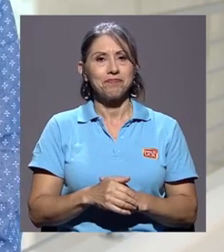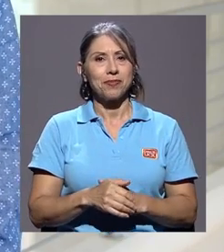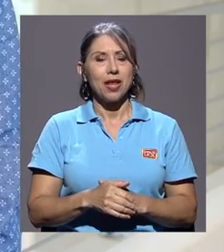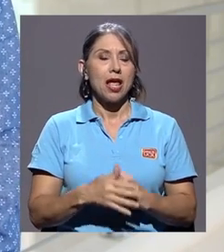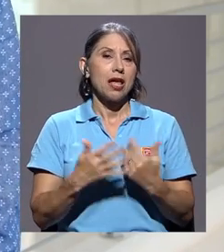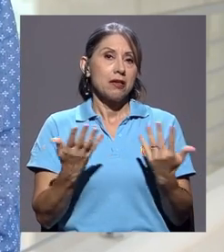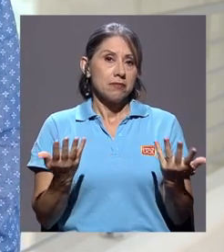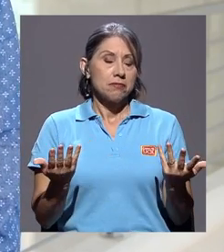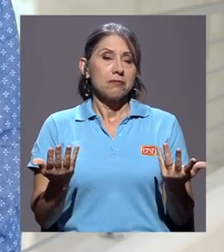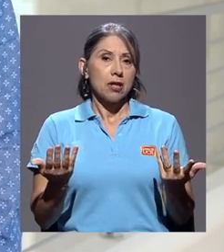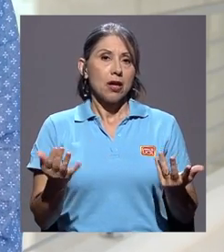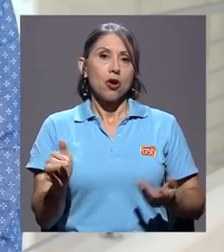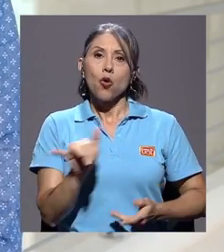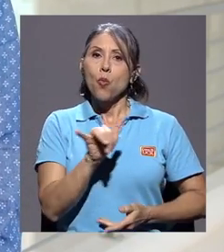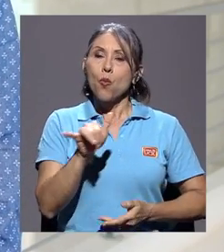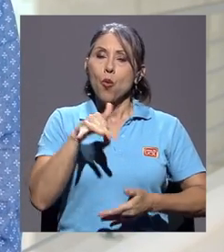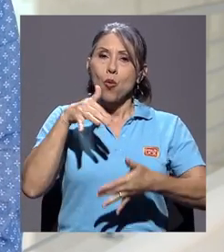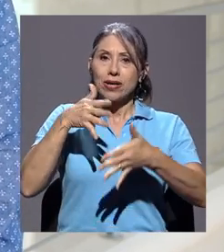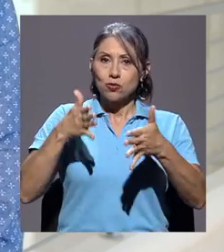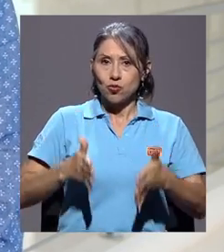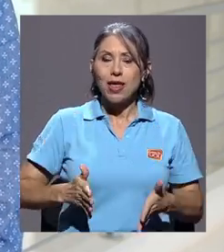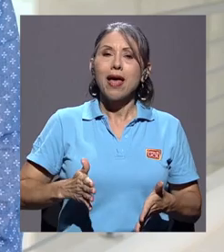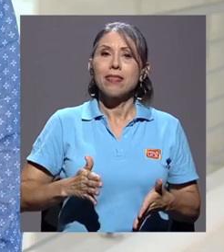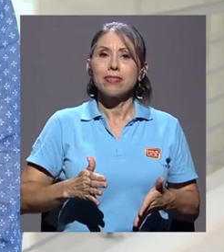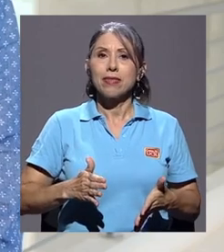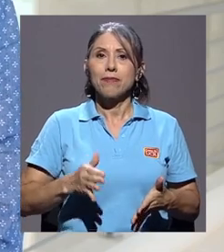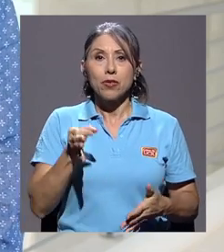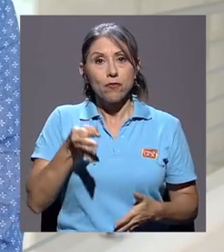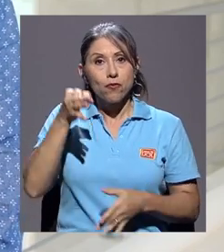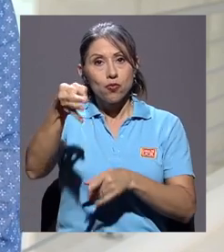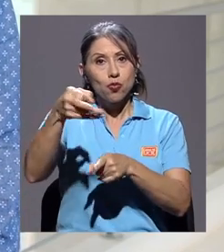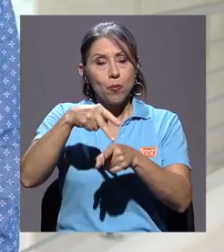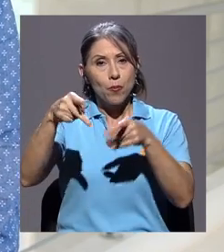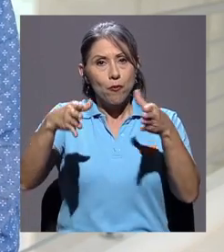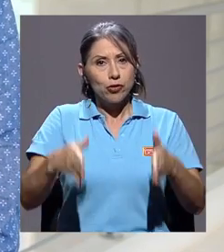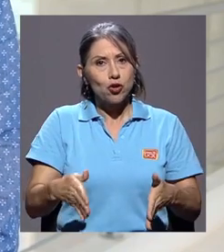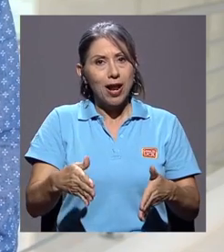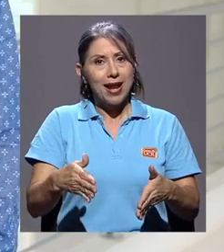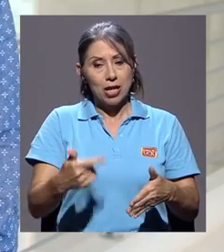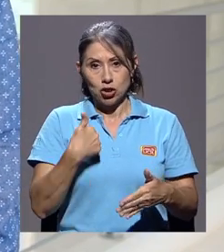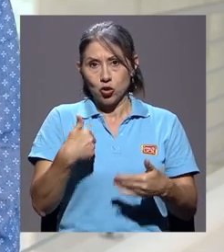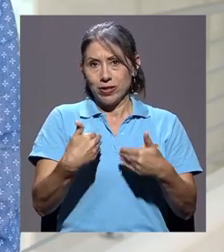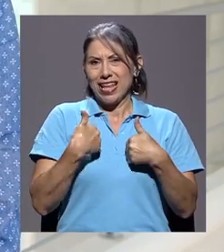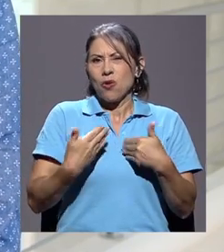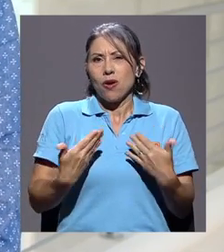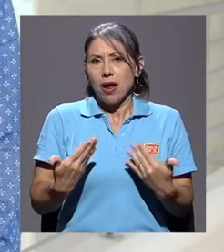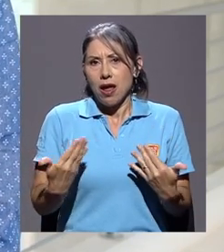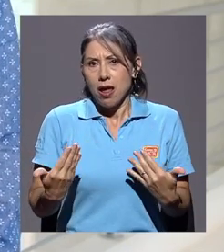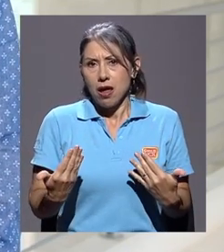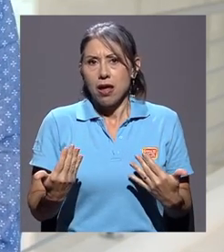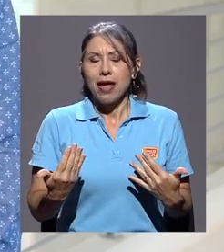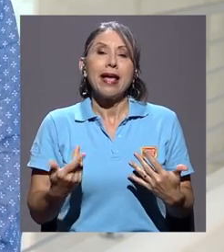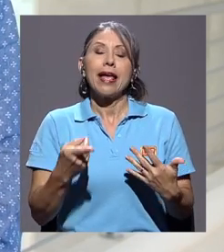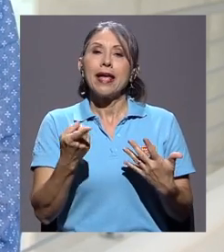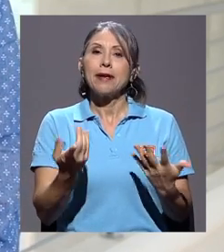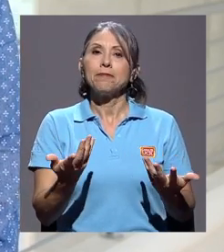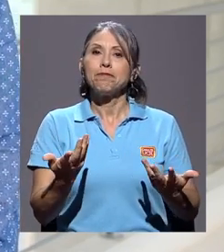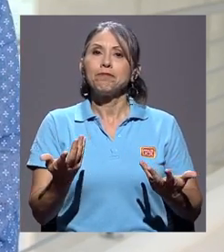que como estudiante, futuro profesional, tengo es potenciar